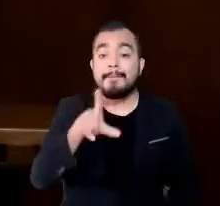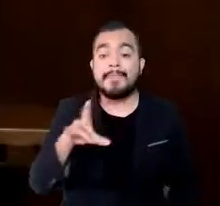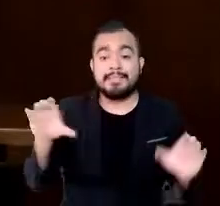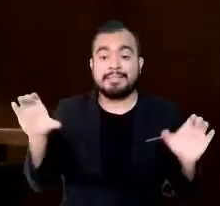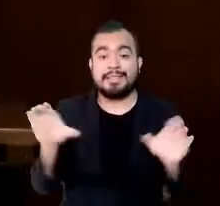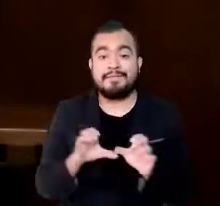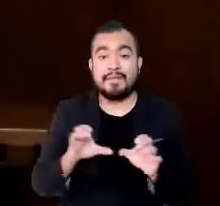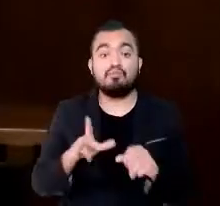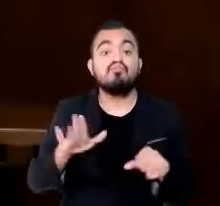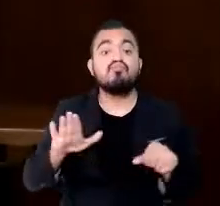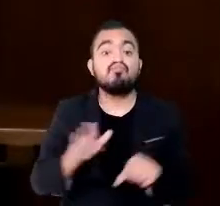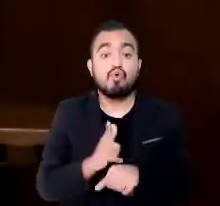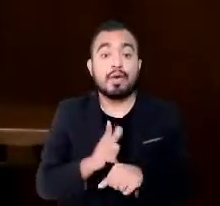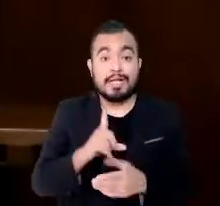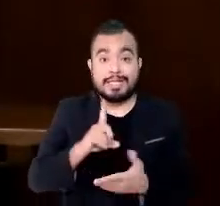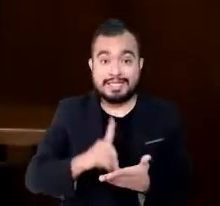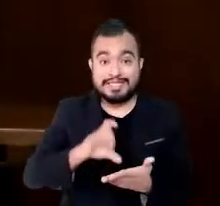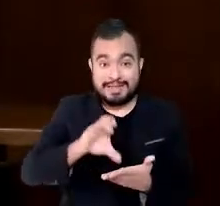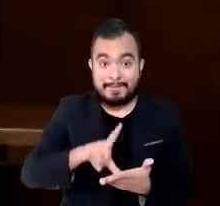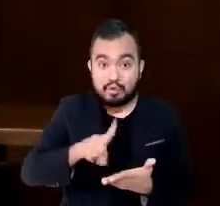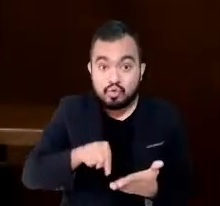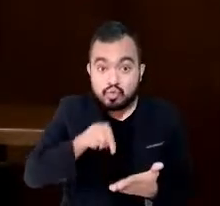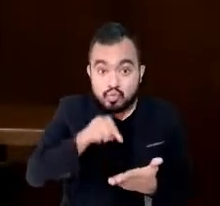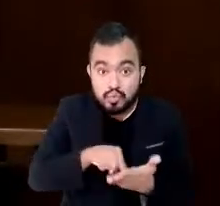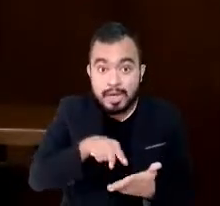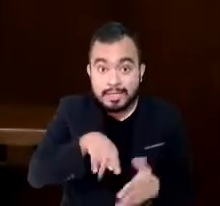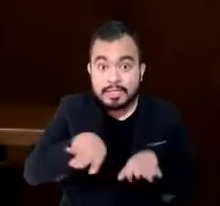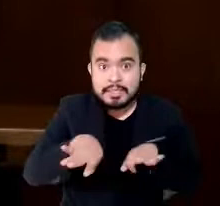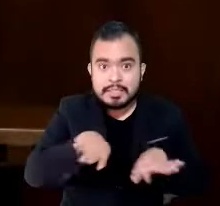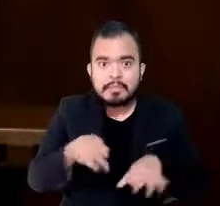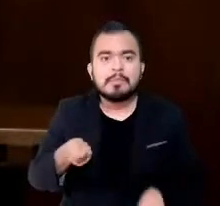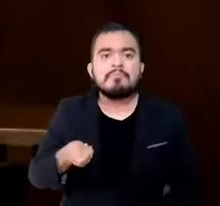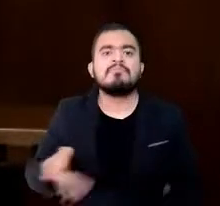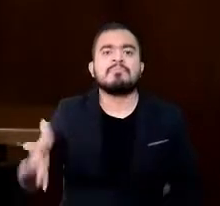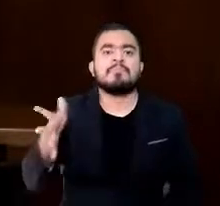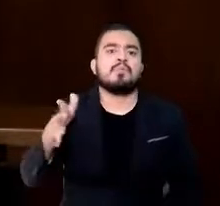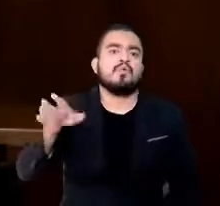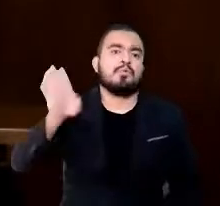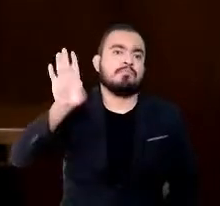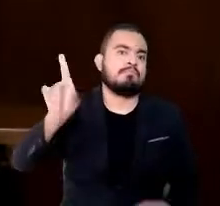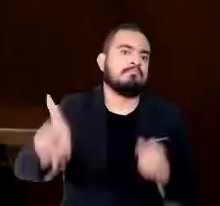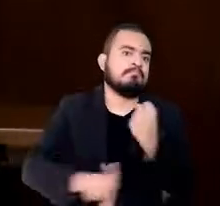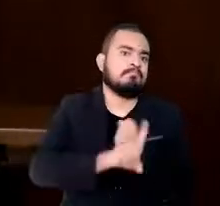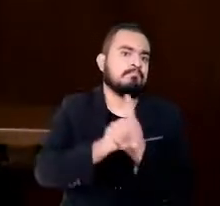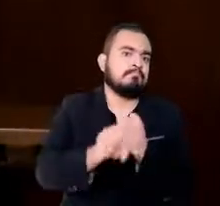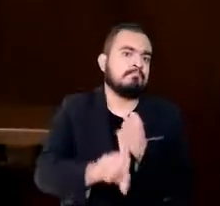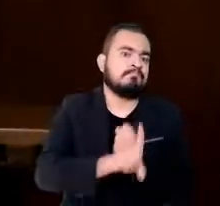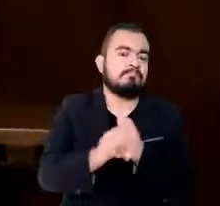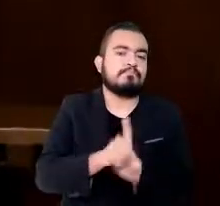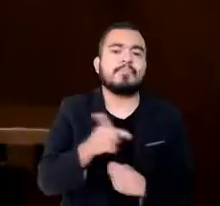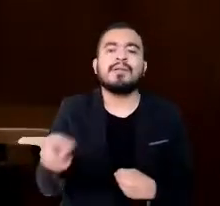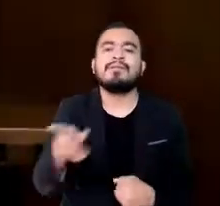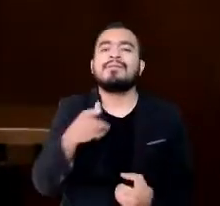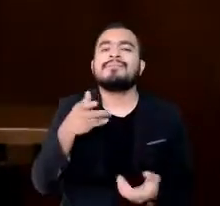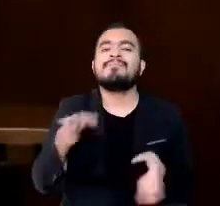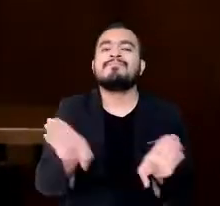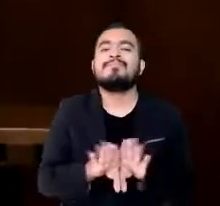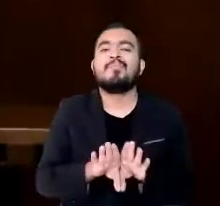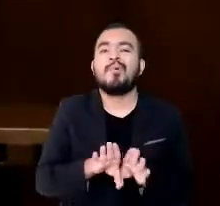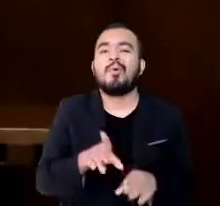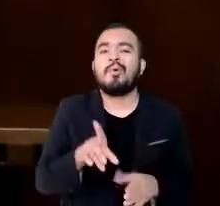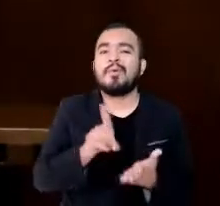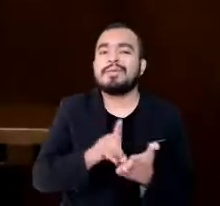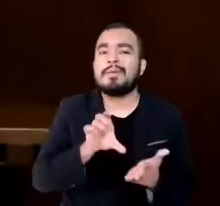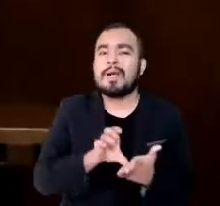la discapacidad en los lugares de trabajo se ha considerado más como una carga o problema por confundir discapacidad con